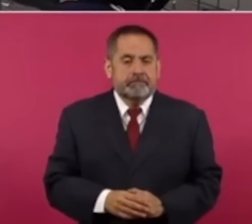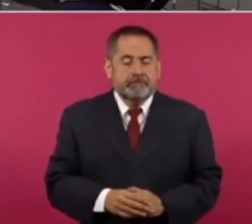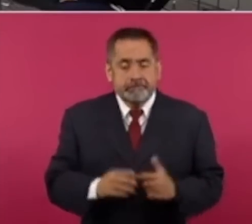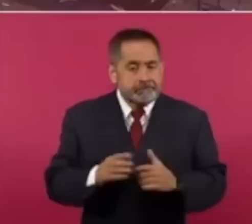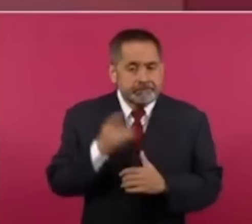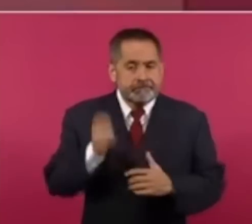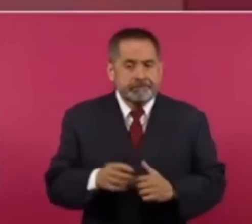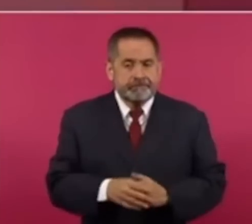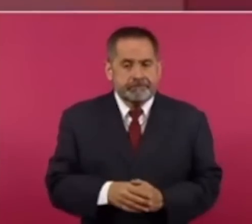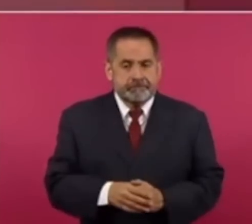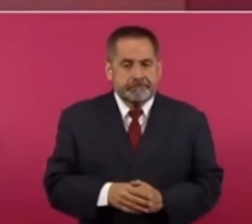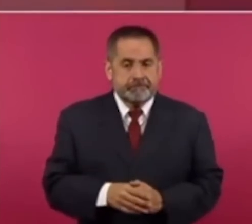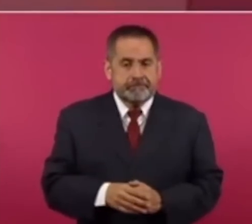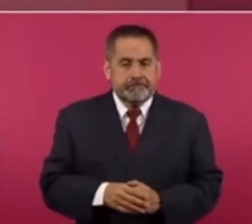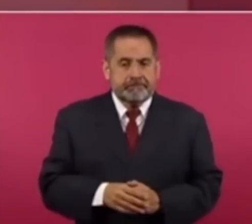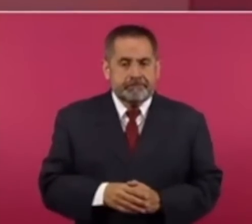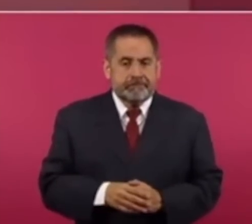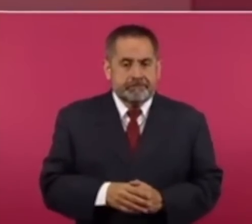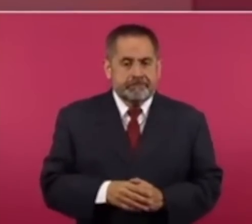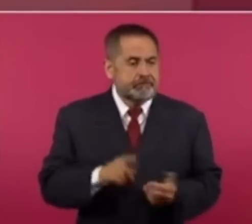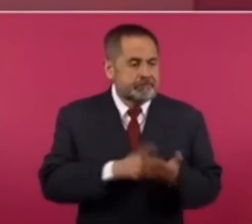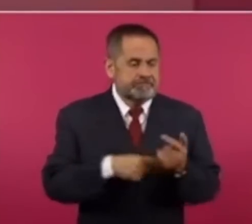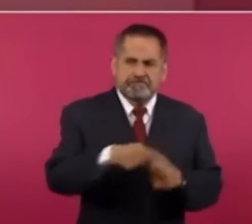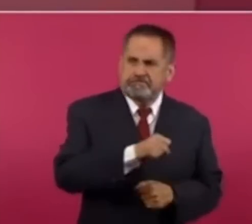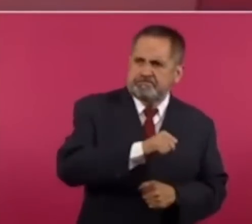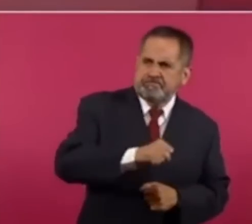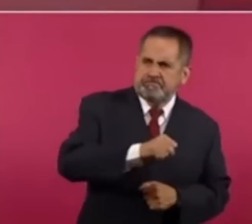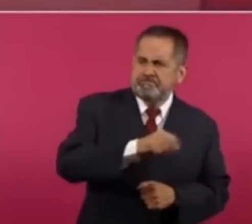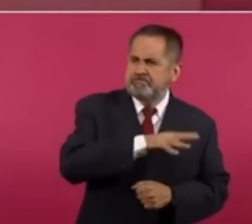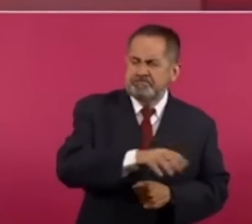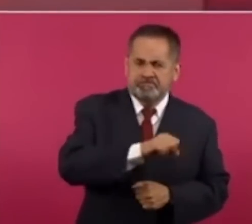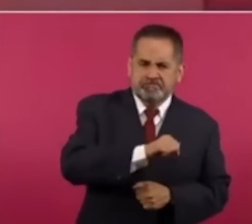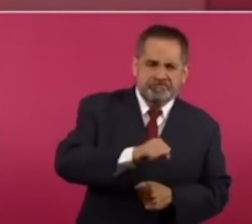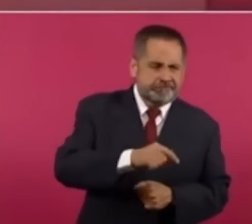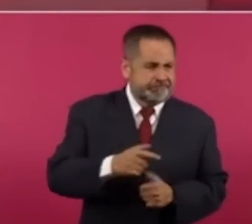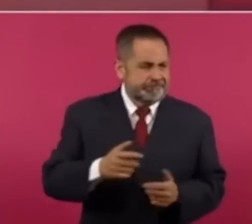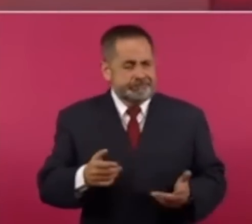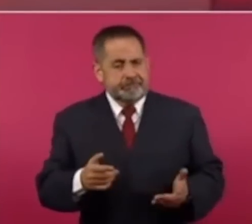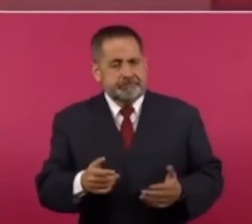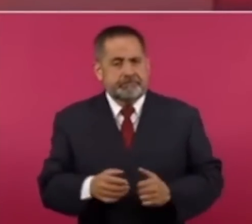Porque son resistencias